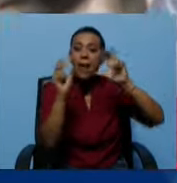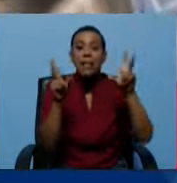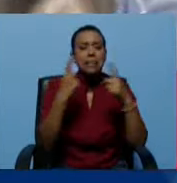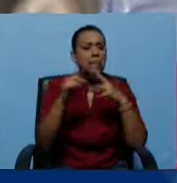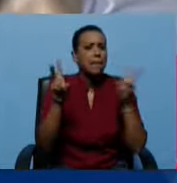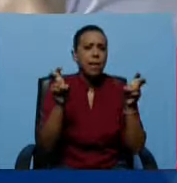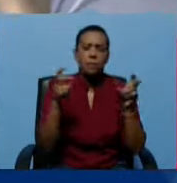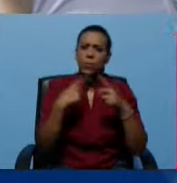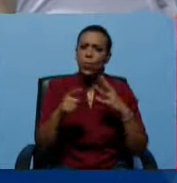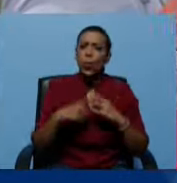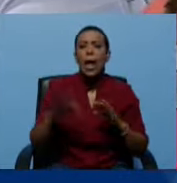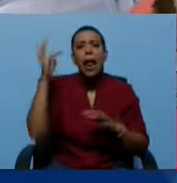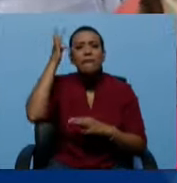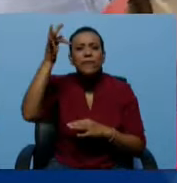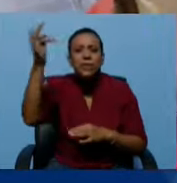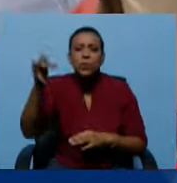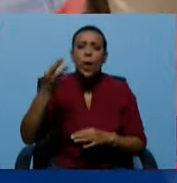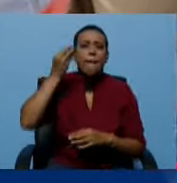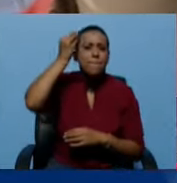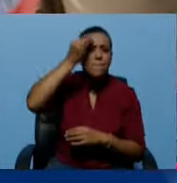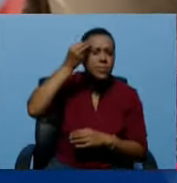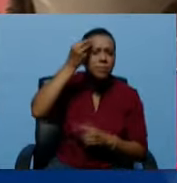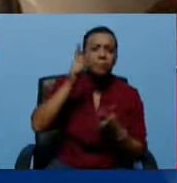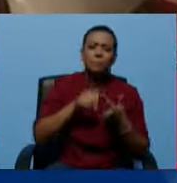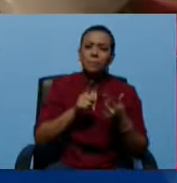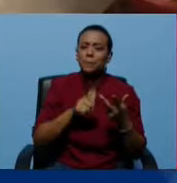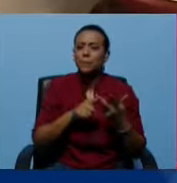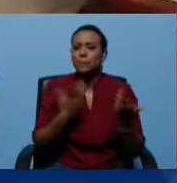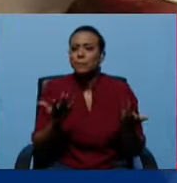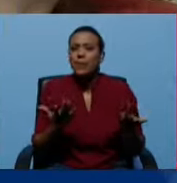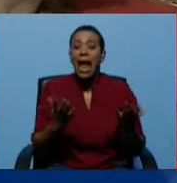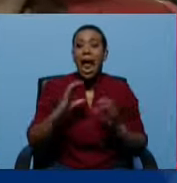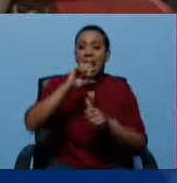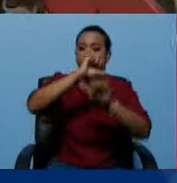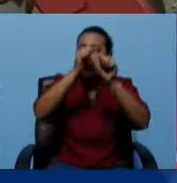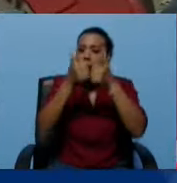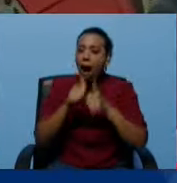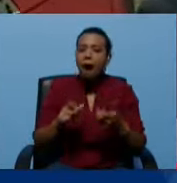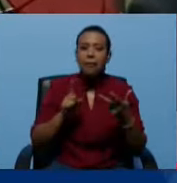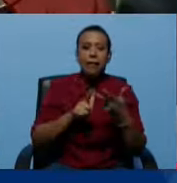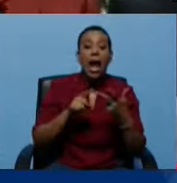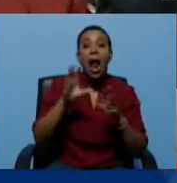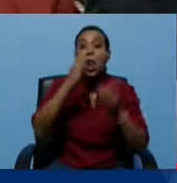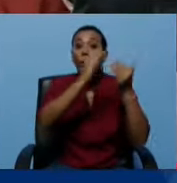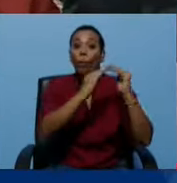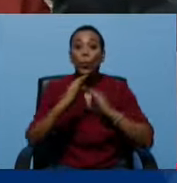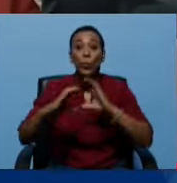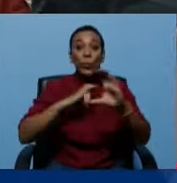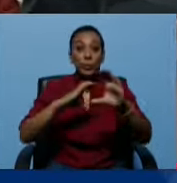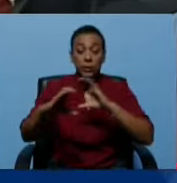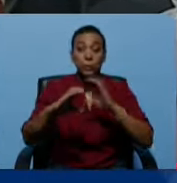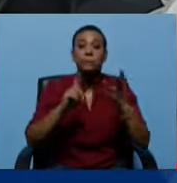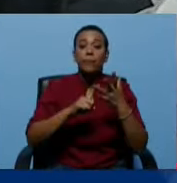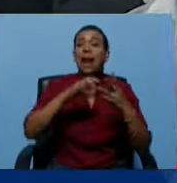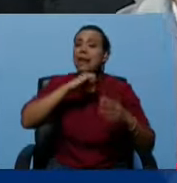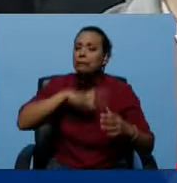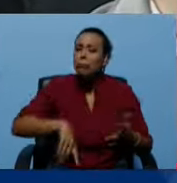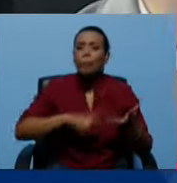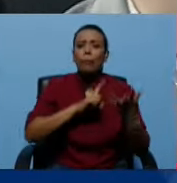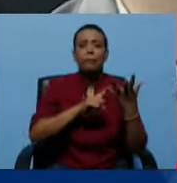diversos, en la filosofía, el pensamiento, en las artes, en la comunicación, la